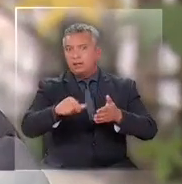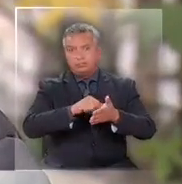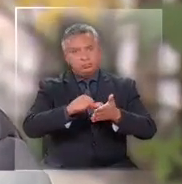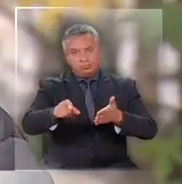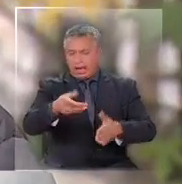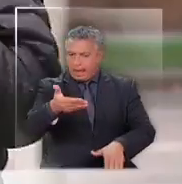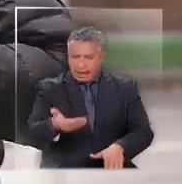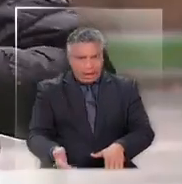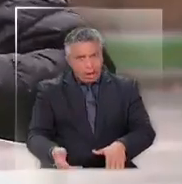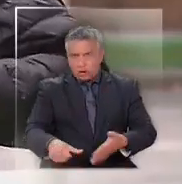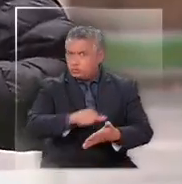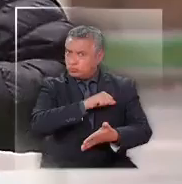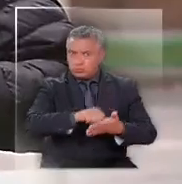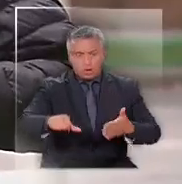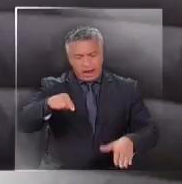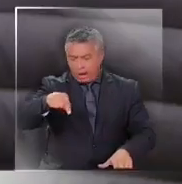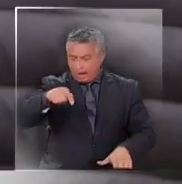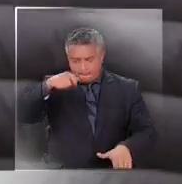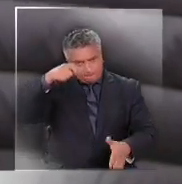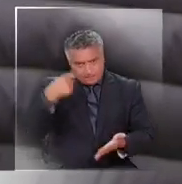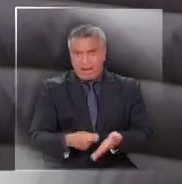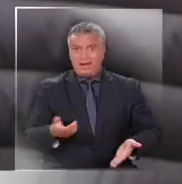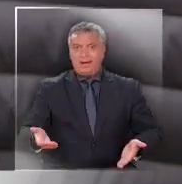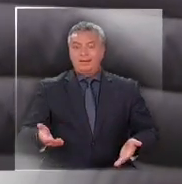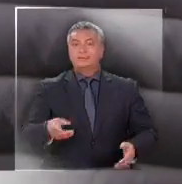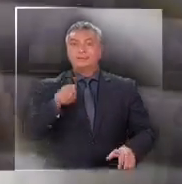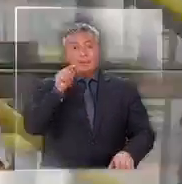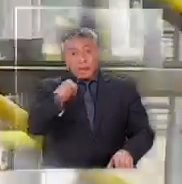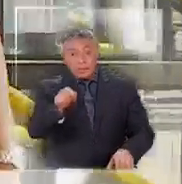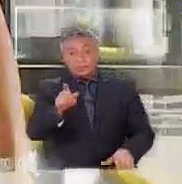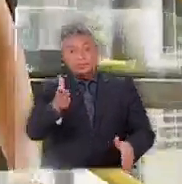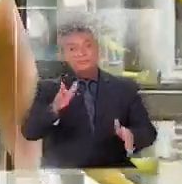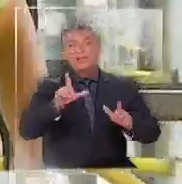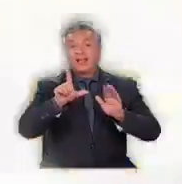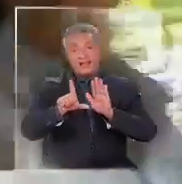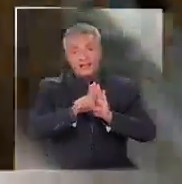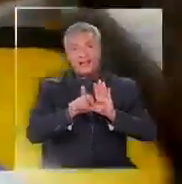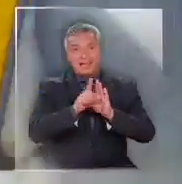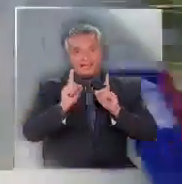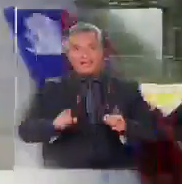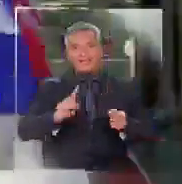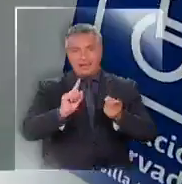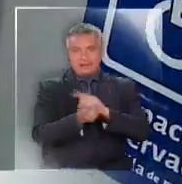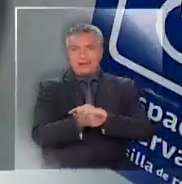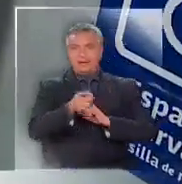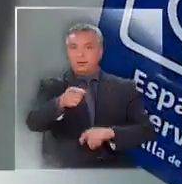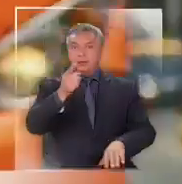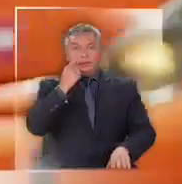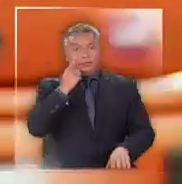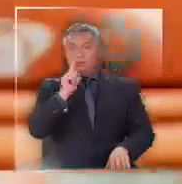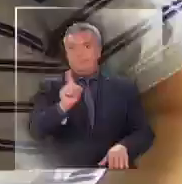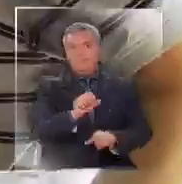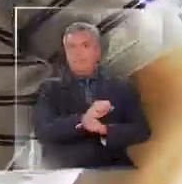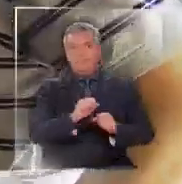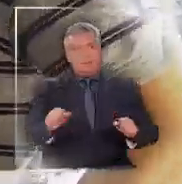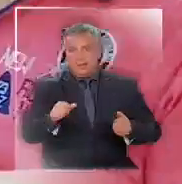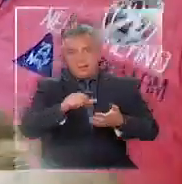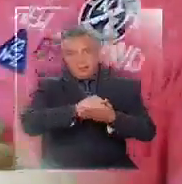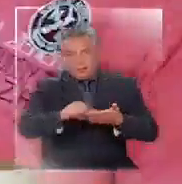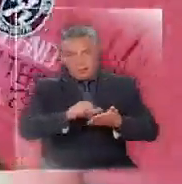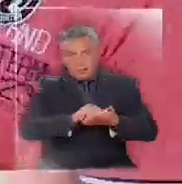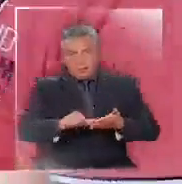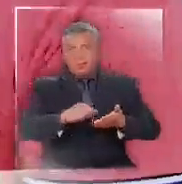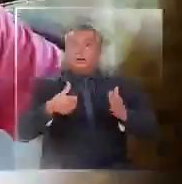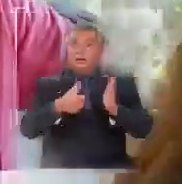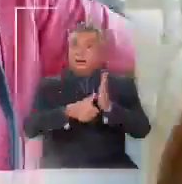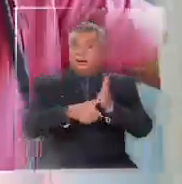en el acto la multa. Pero para eso hay que cambiar la ley. Los actuales fiscalizadores no pueden cursar multas, tampoco exigir la